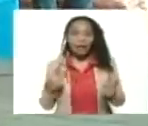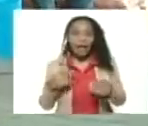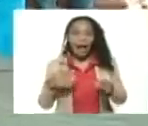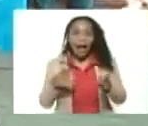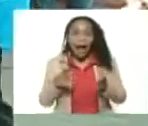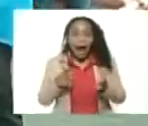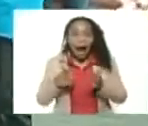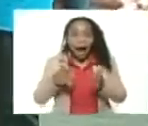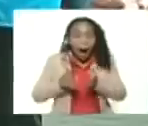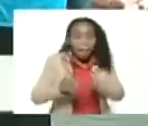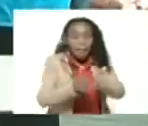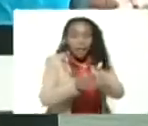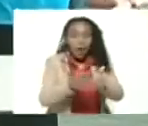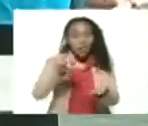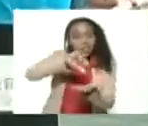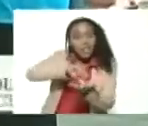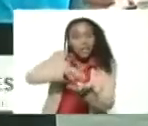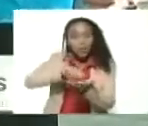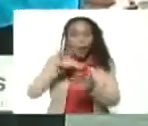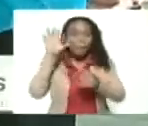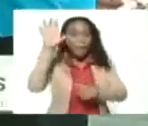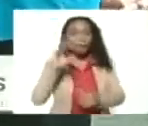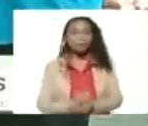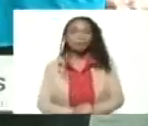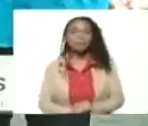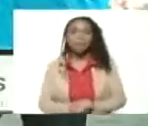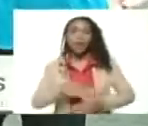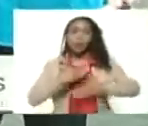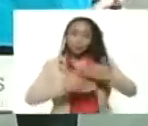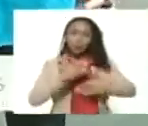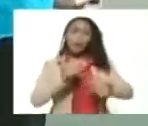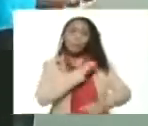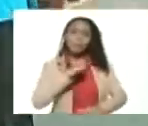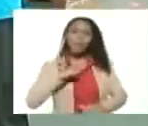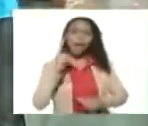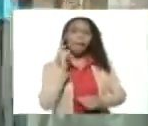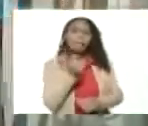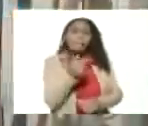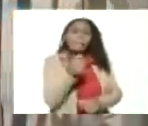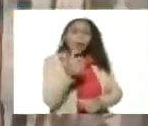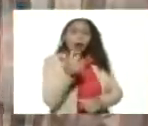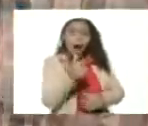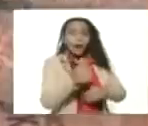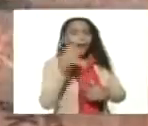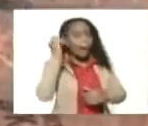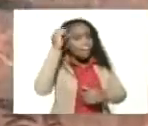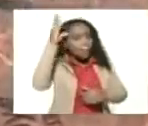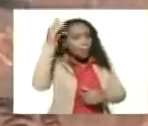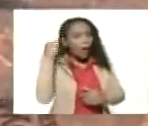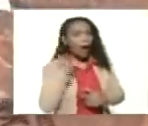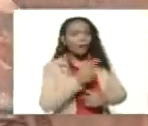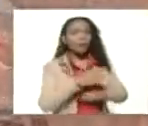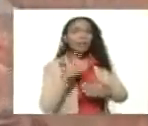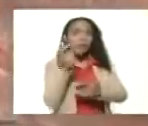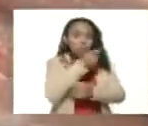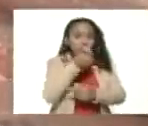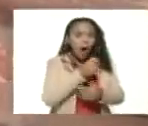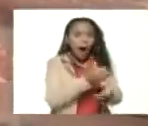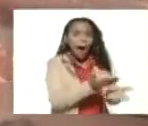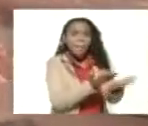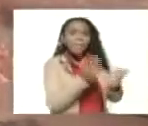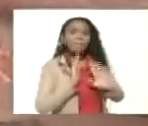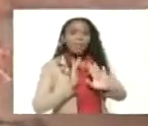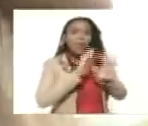del centro del país. También le procesamos a empresas privadas que tienen poca capacidad de procesamiento y buscan nuestra ayuda, conociendo